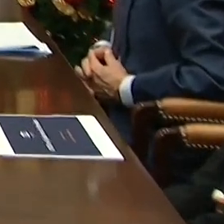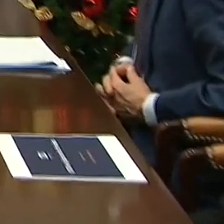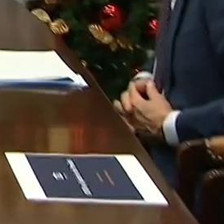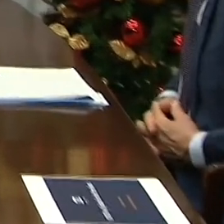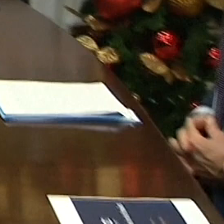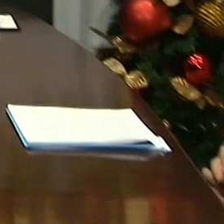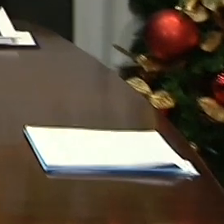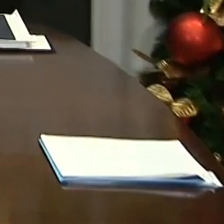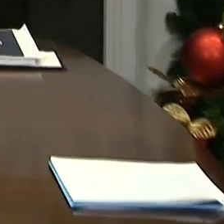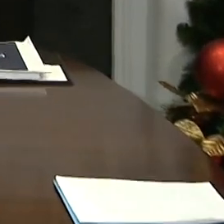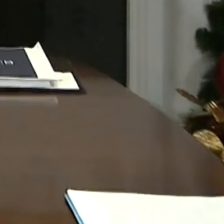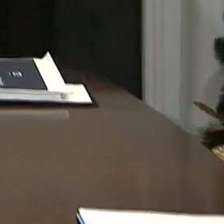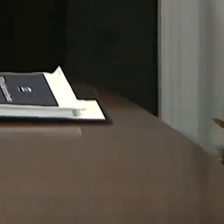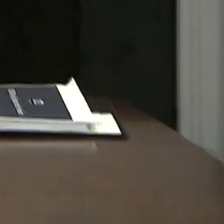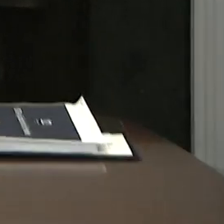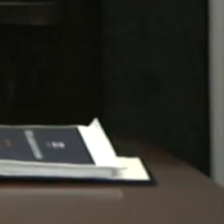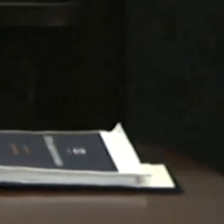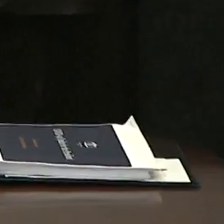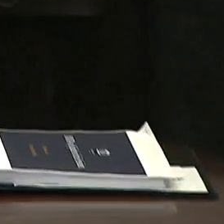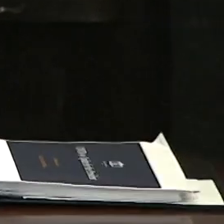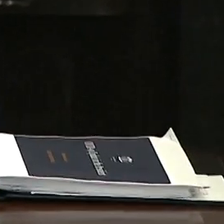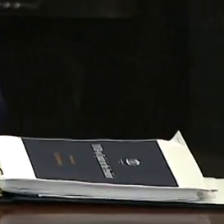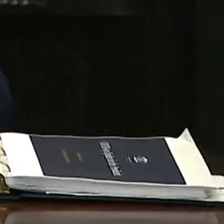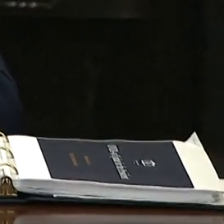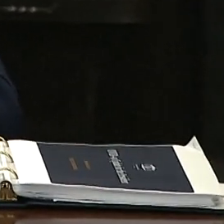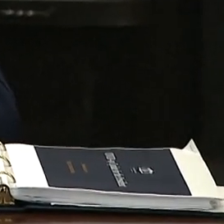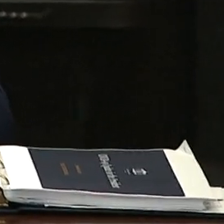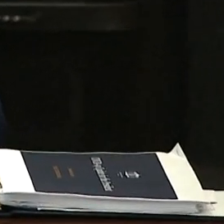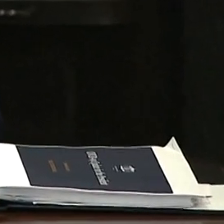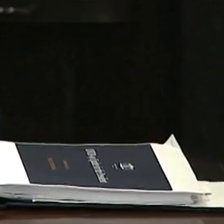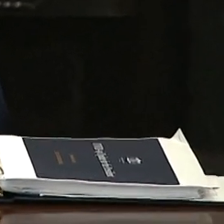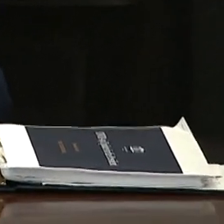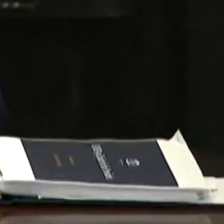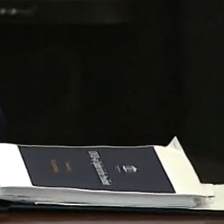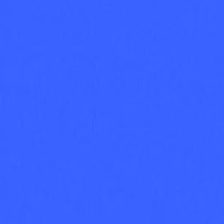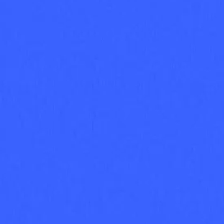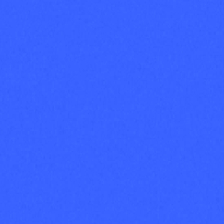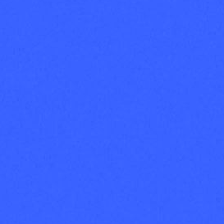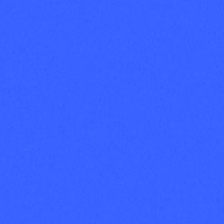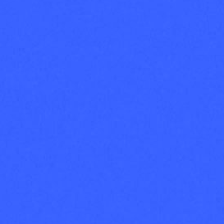mostrado abierto a retomar diálogos con eeuu d